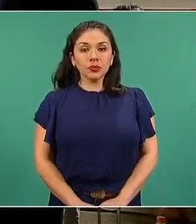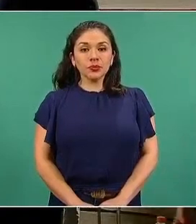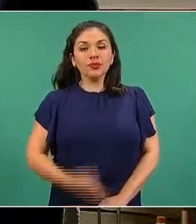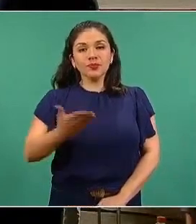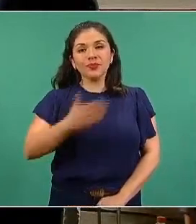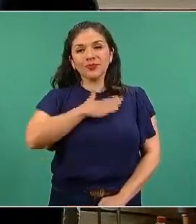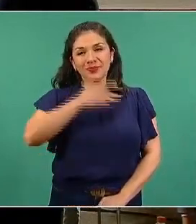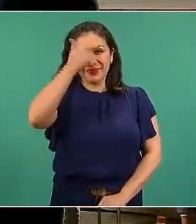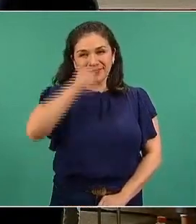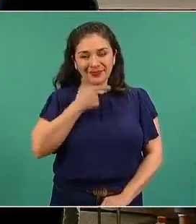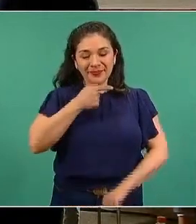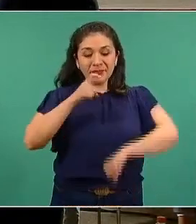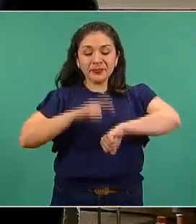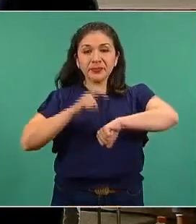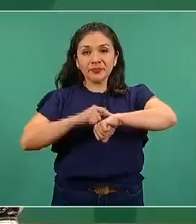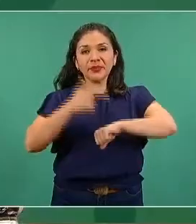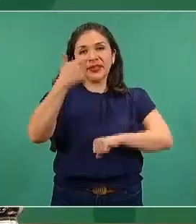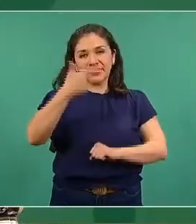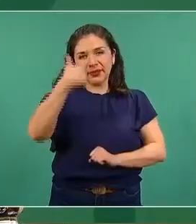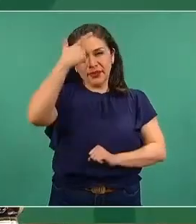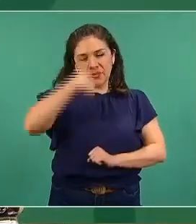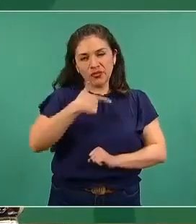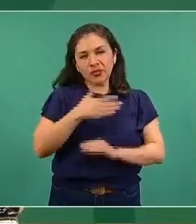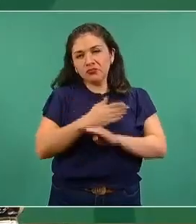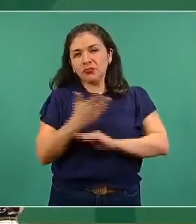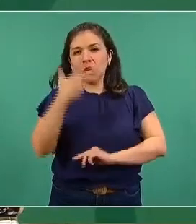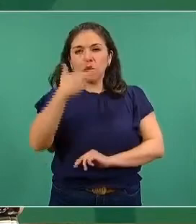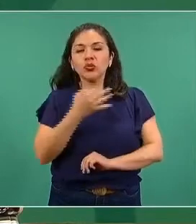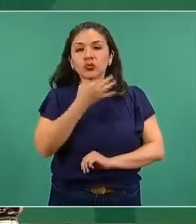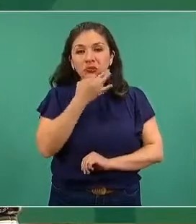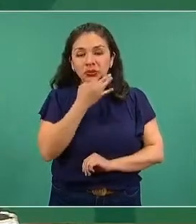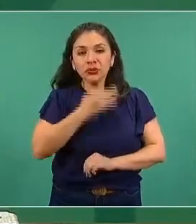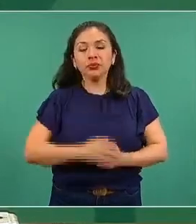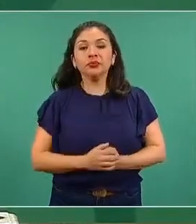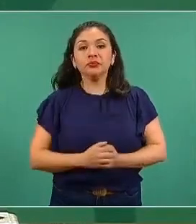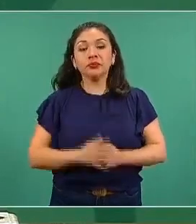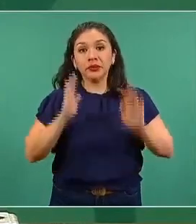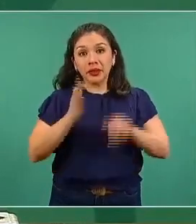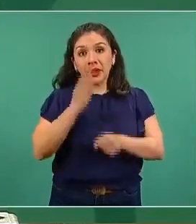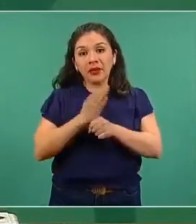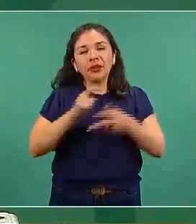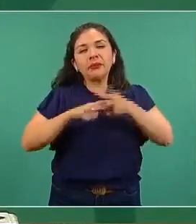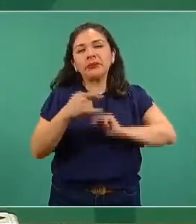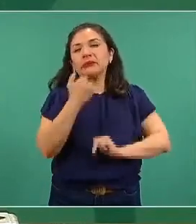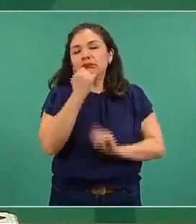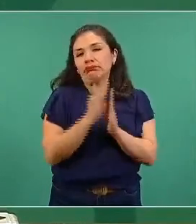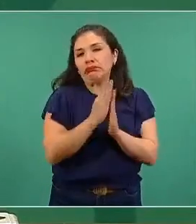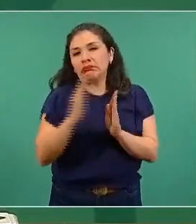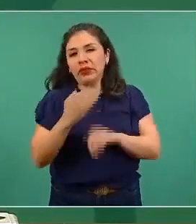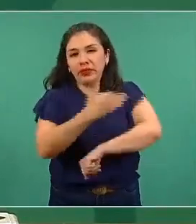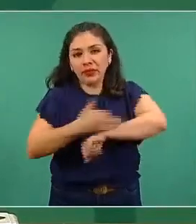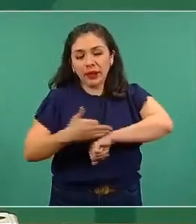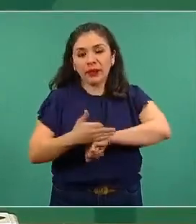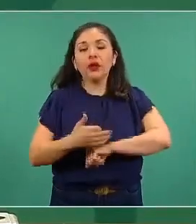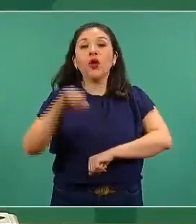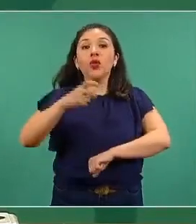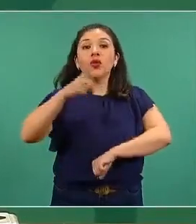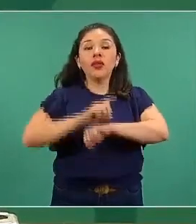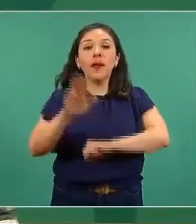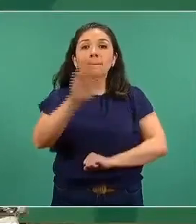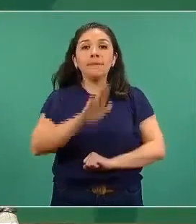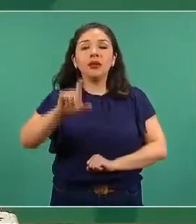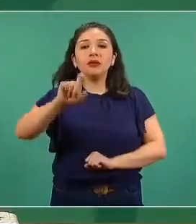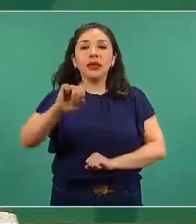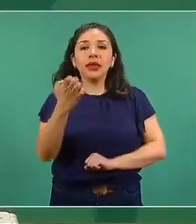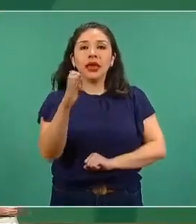Muy buenas noches, son las 19:08. Hoy estamos empezando un poquito tarde, del miércoles 20 de